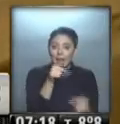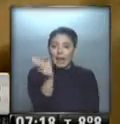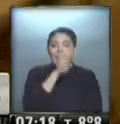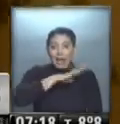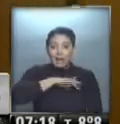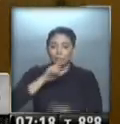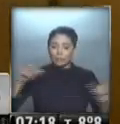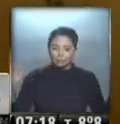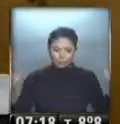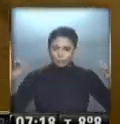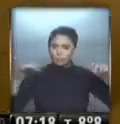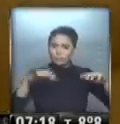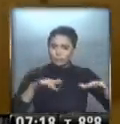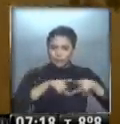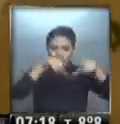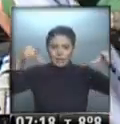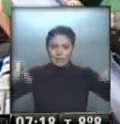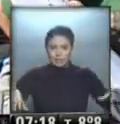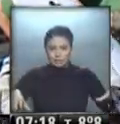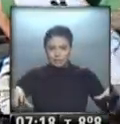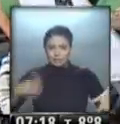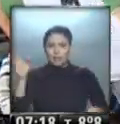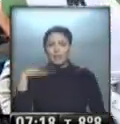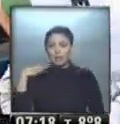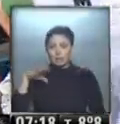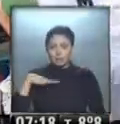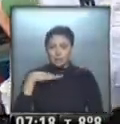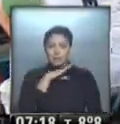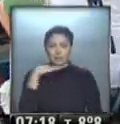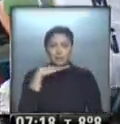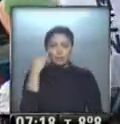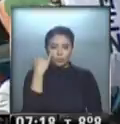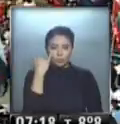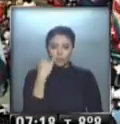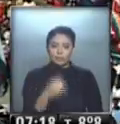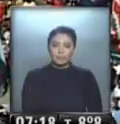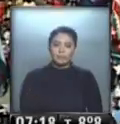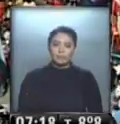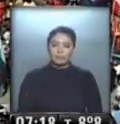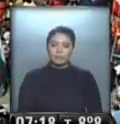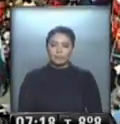multitudinario en el estadio de Gimnasia y Esgrima de Jujuy.